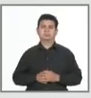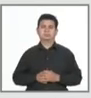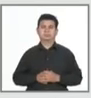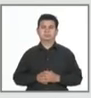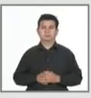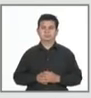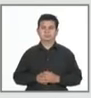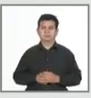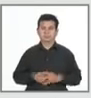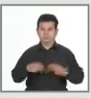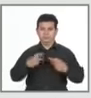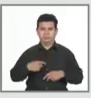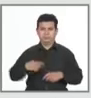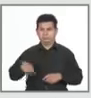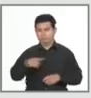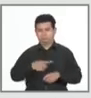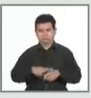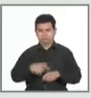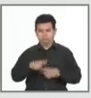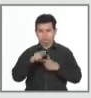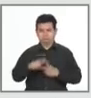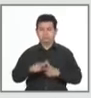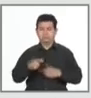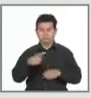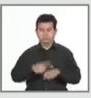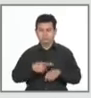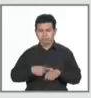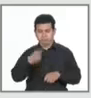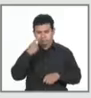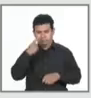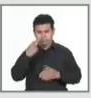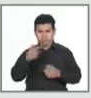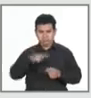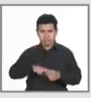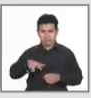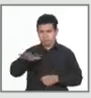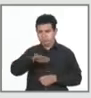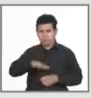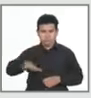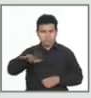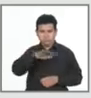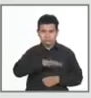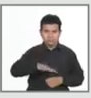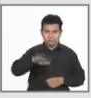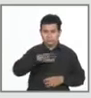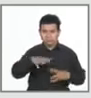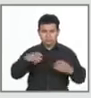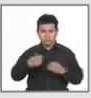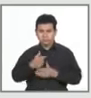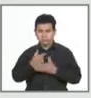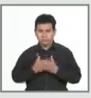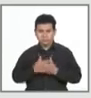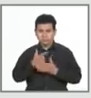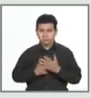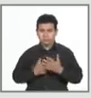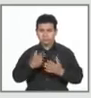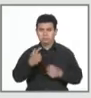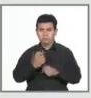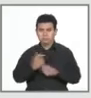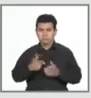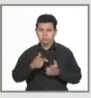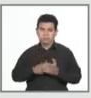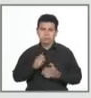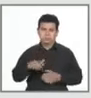en cuanto a los casos activos los casos activos por jurisdicción sanitaria el registro mayor lo tiene la